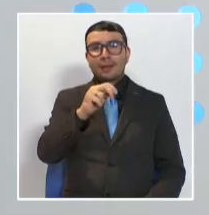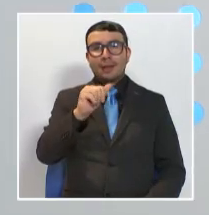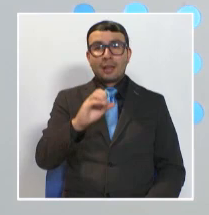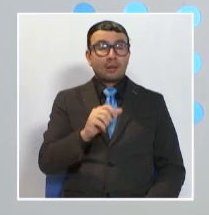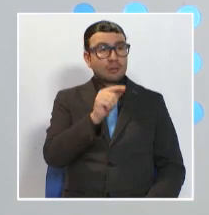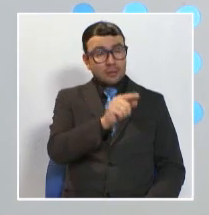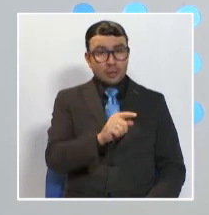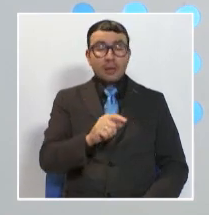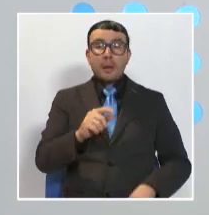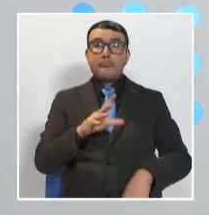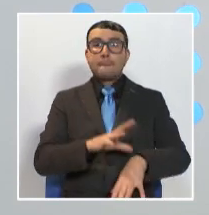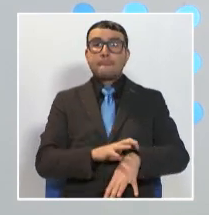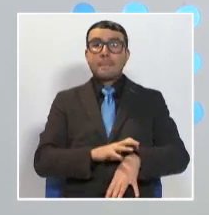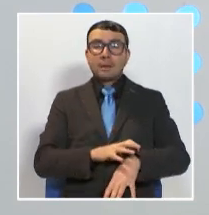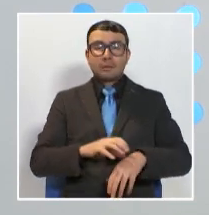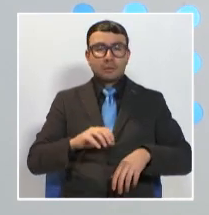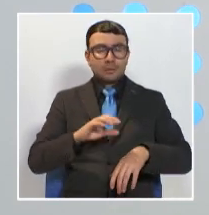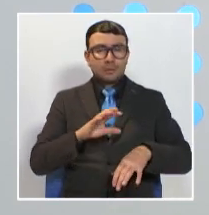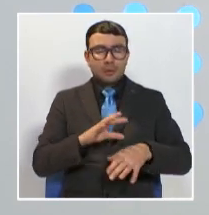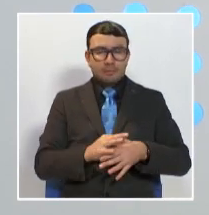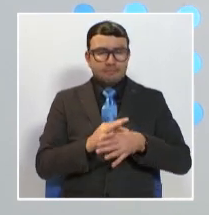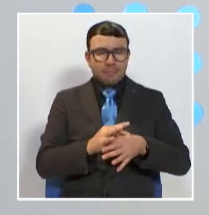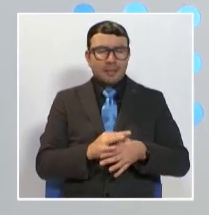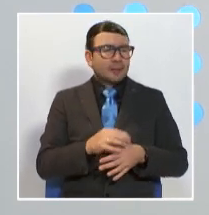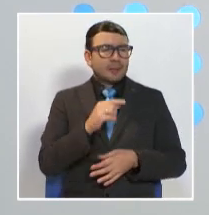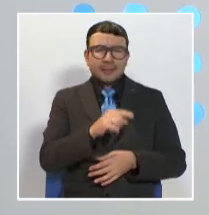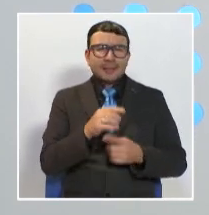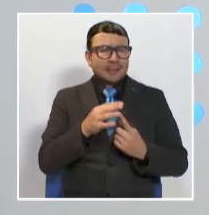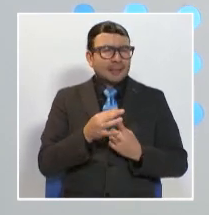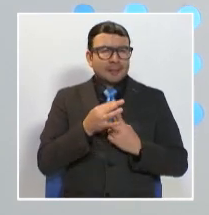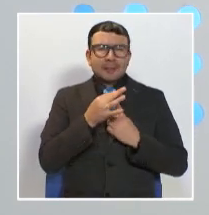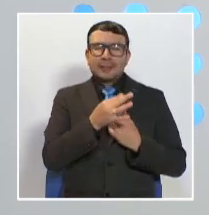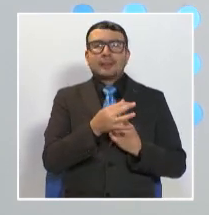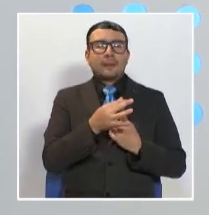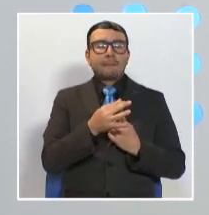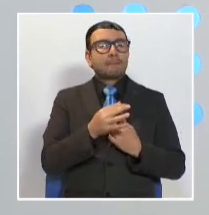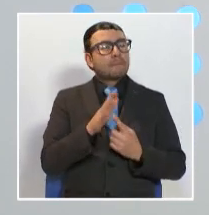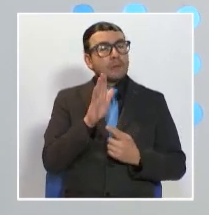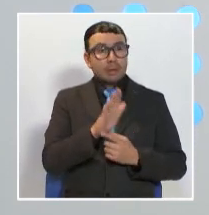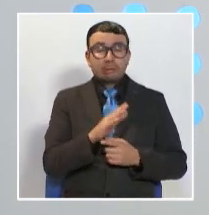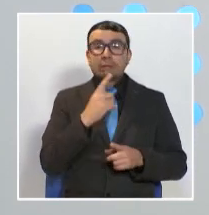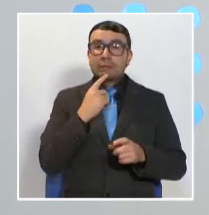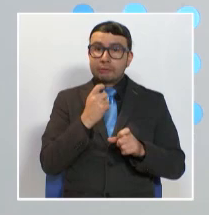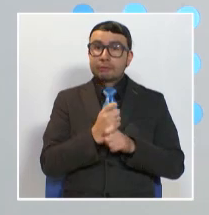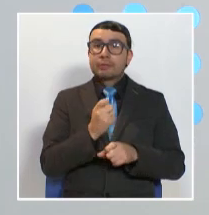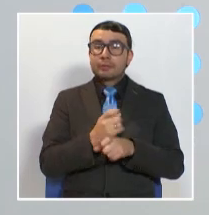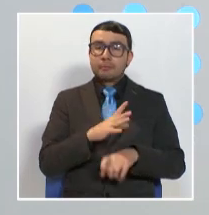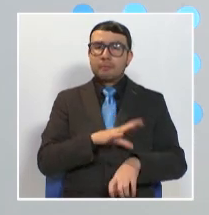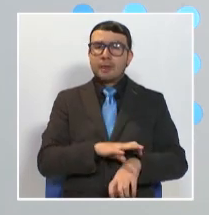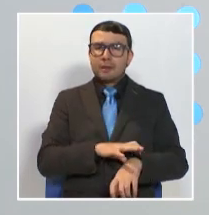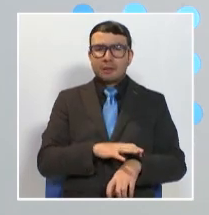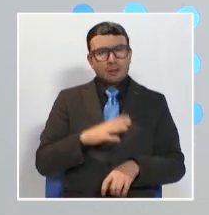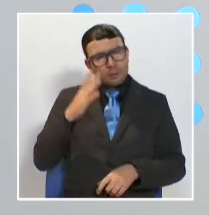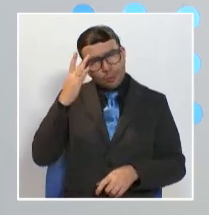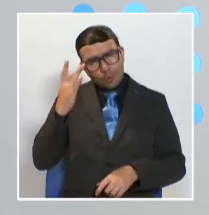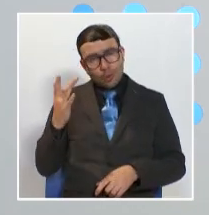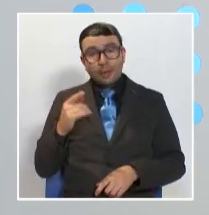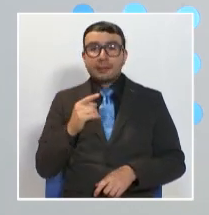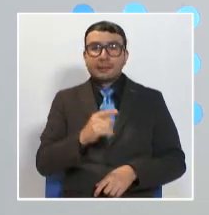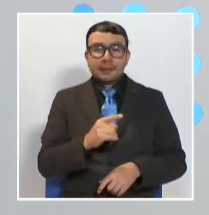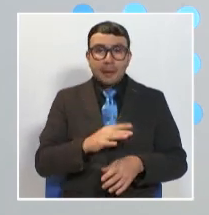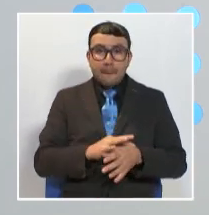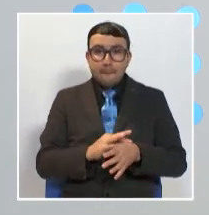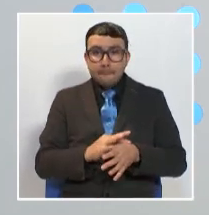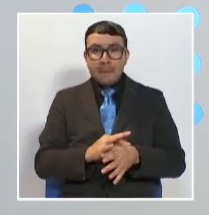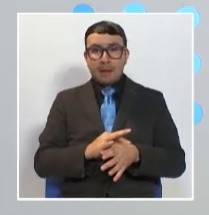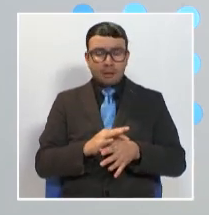de las, perdón la redundancia, especialidades, creo, difíciles de la medicina, porque la